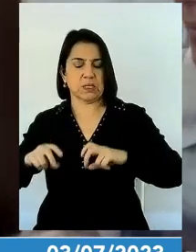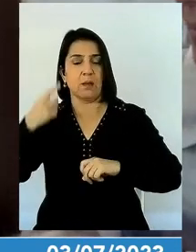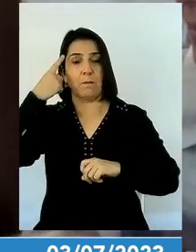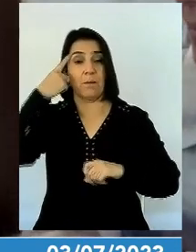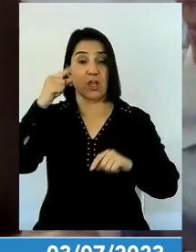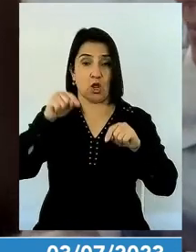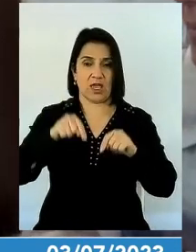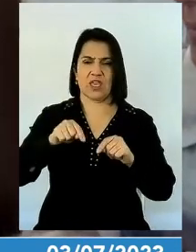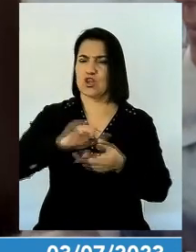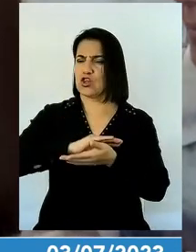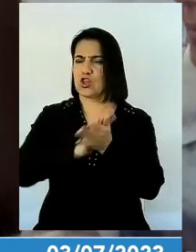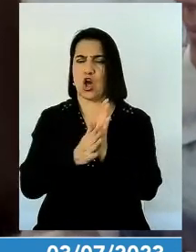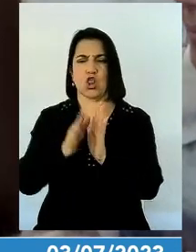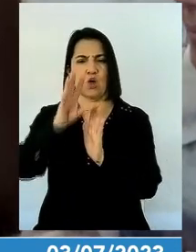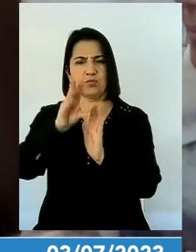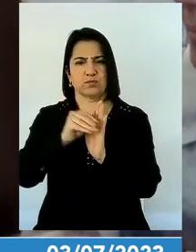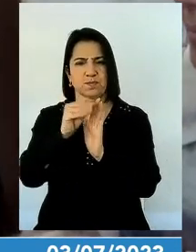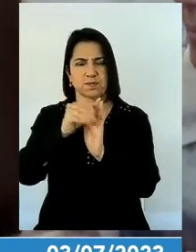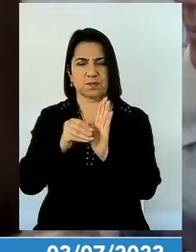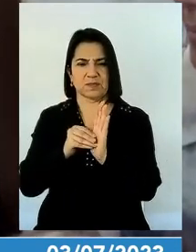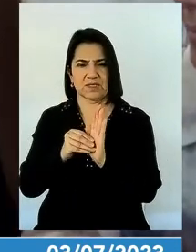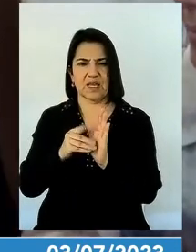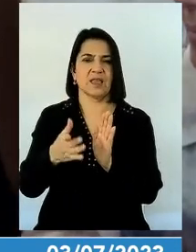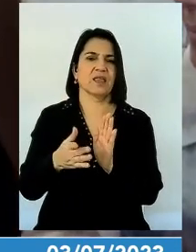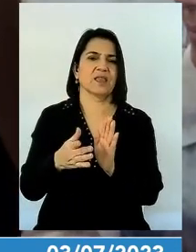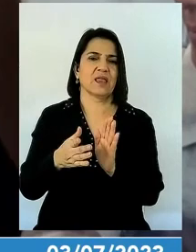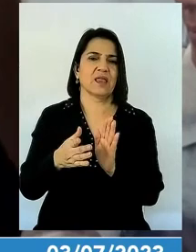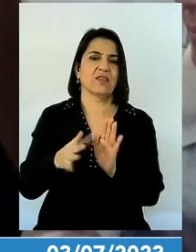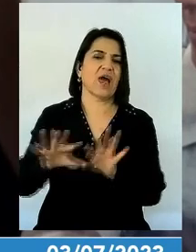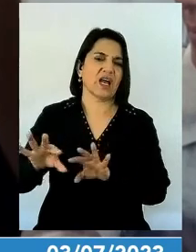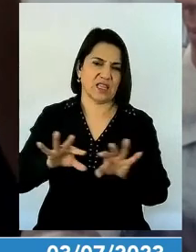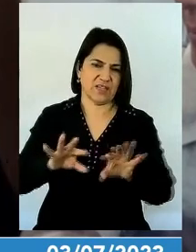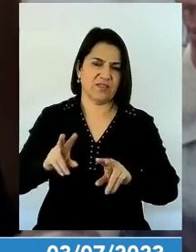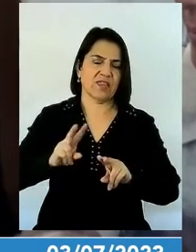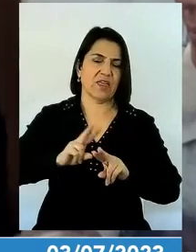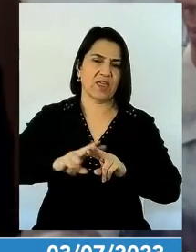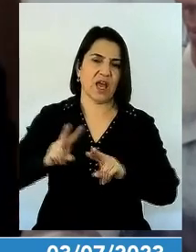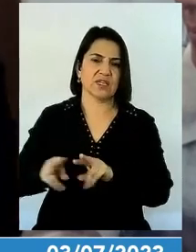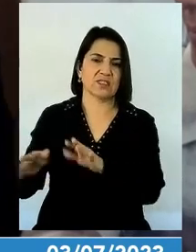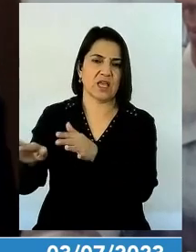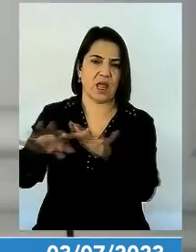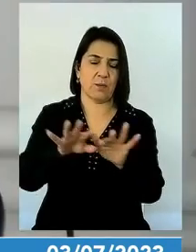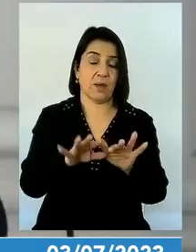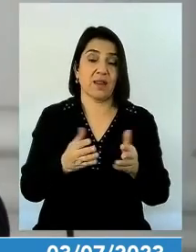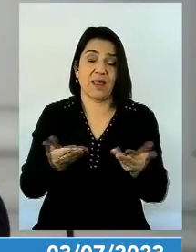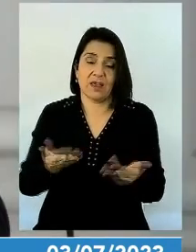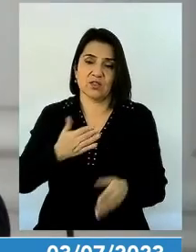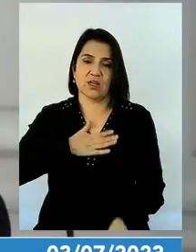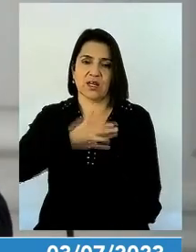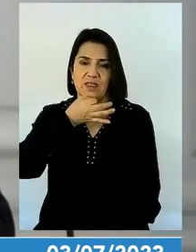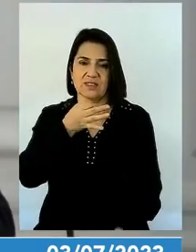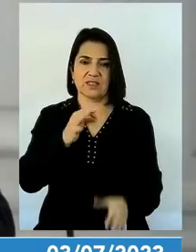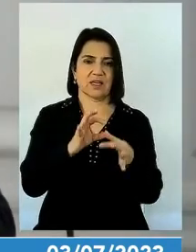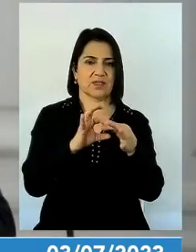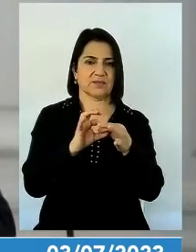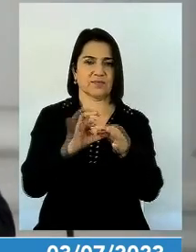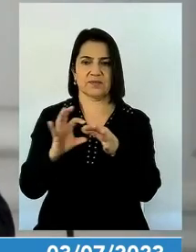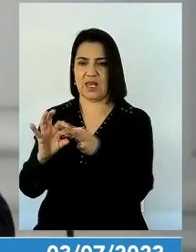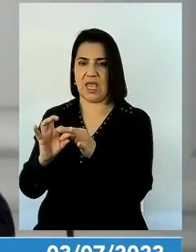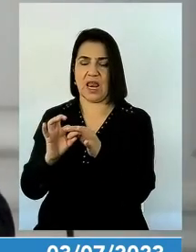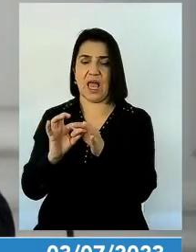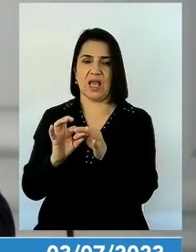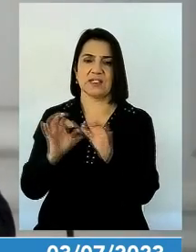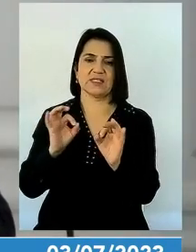actividades relacionadas con el mar. Eso sería lo que quería decir. Muchas gracias. Muchas gracias, señora Claudia Andrade, la